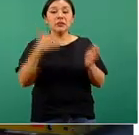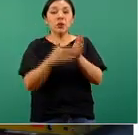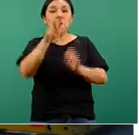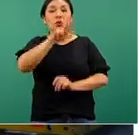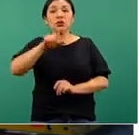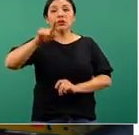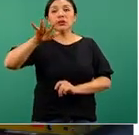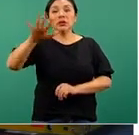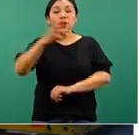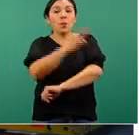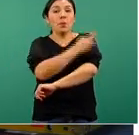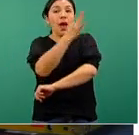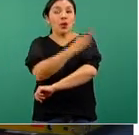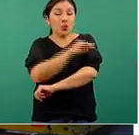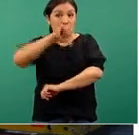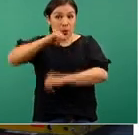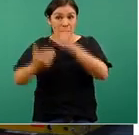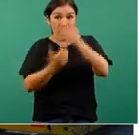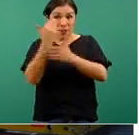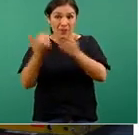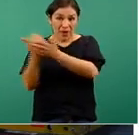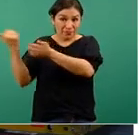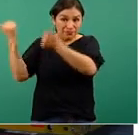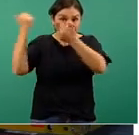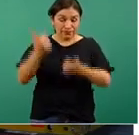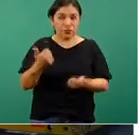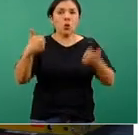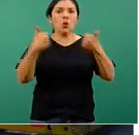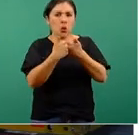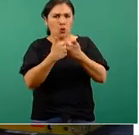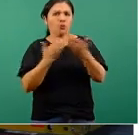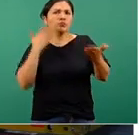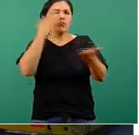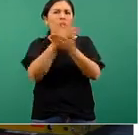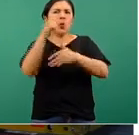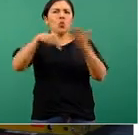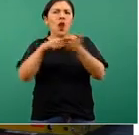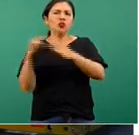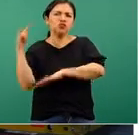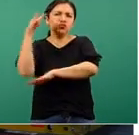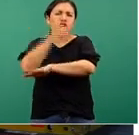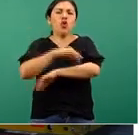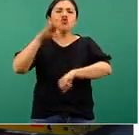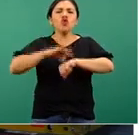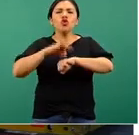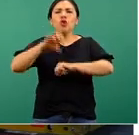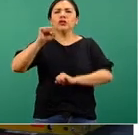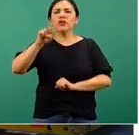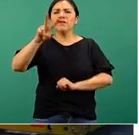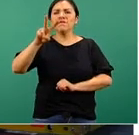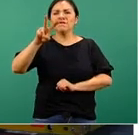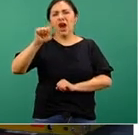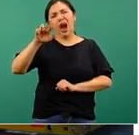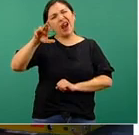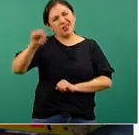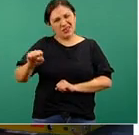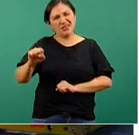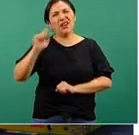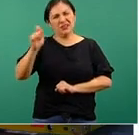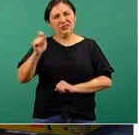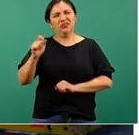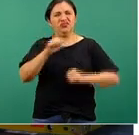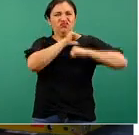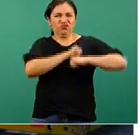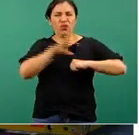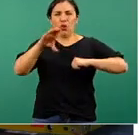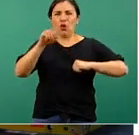667.875 fueron las dosis que se recibieron esta mañana. Acudió al aeropuerto el doctor Sbarch, comisionado federal de COFEPRIS,